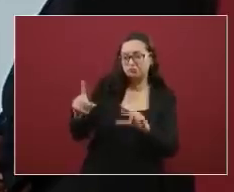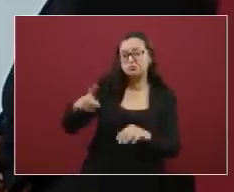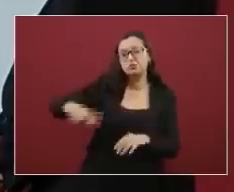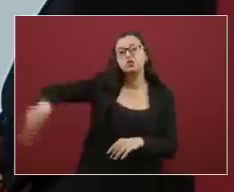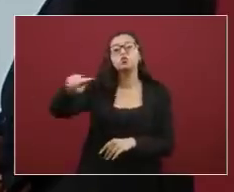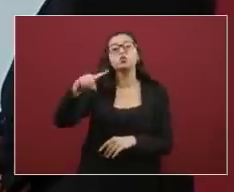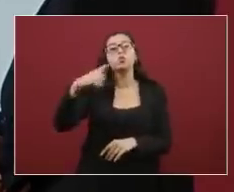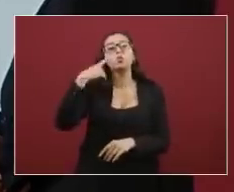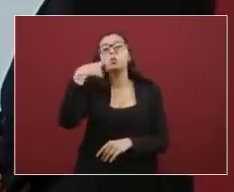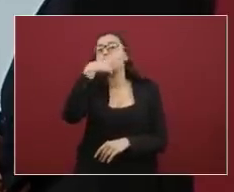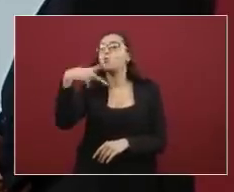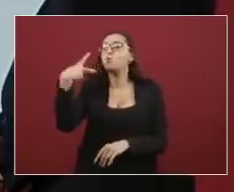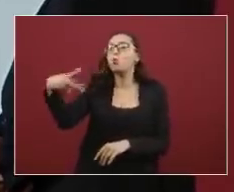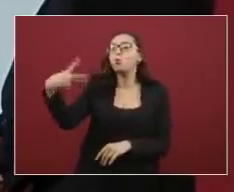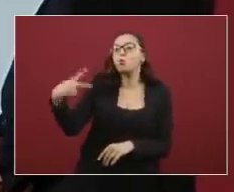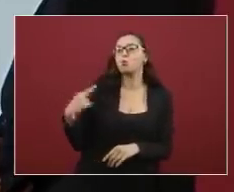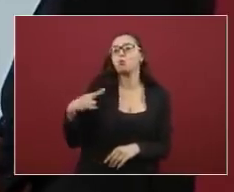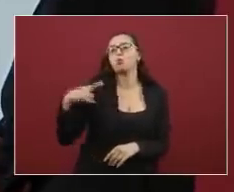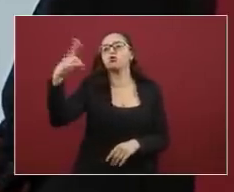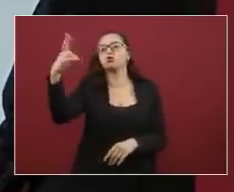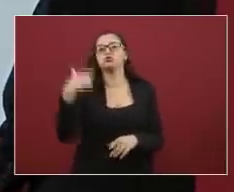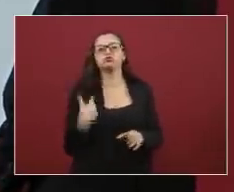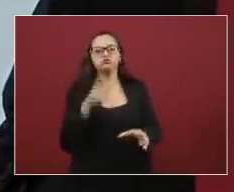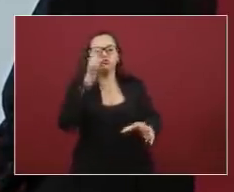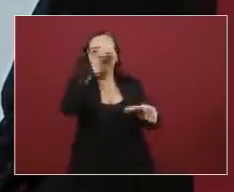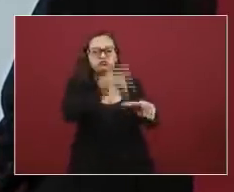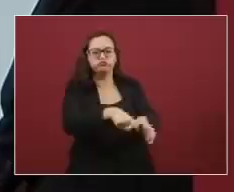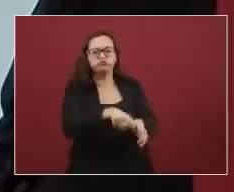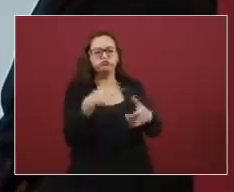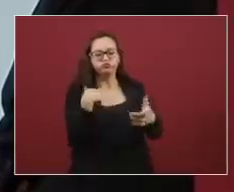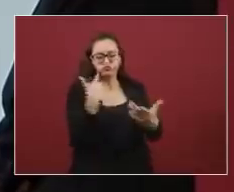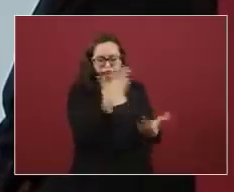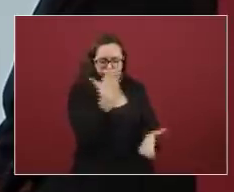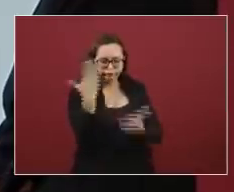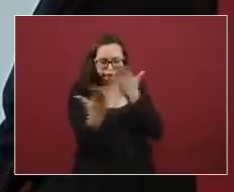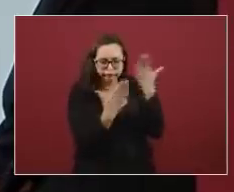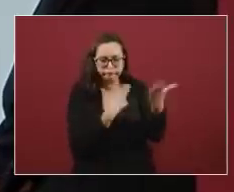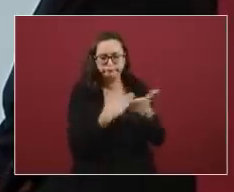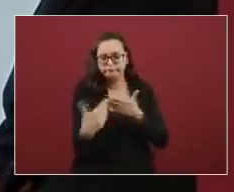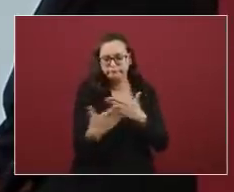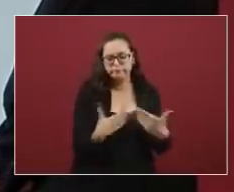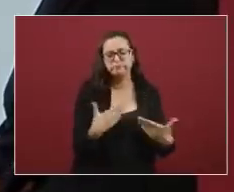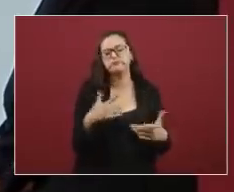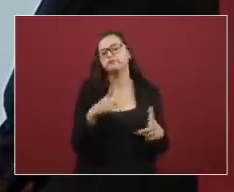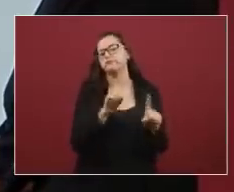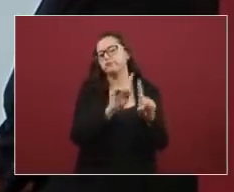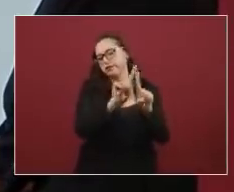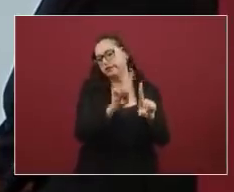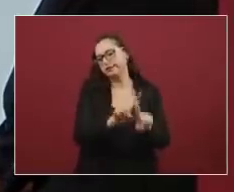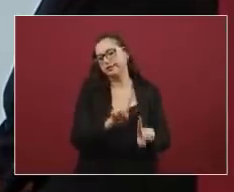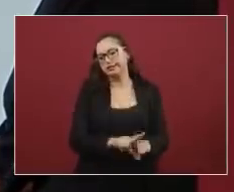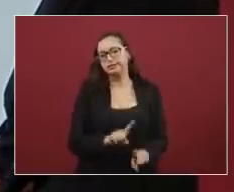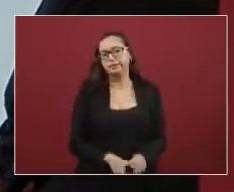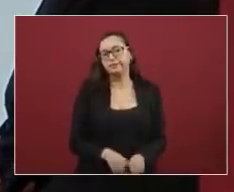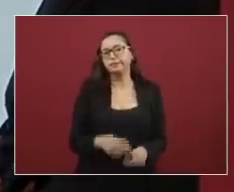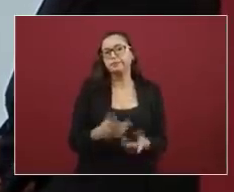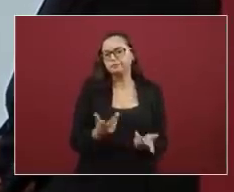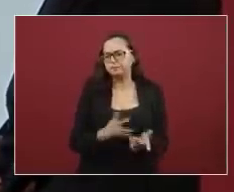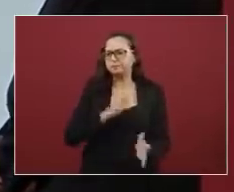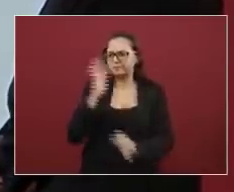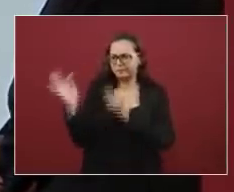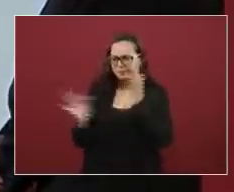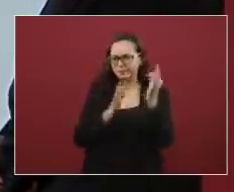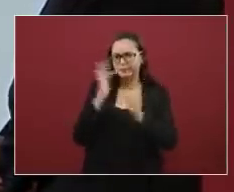de la actualización, y esto va a estar ligado precisamente a la promoción, de manera